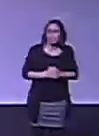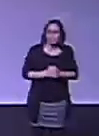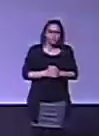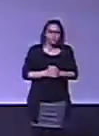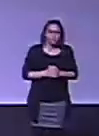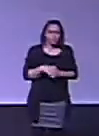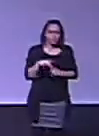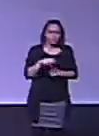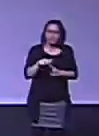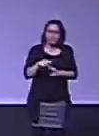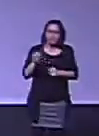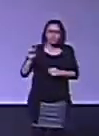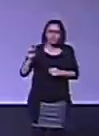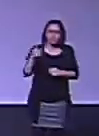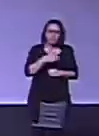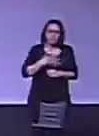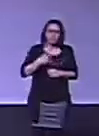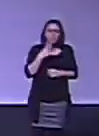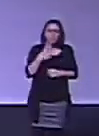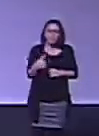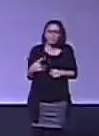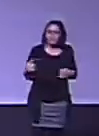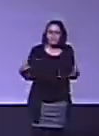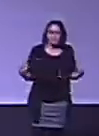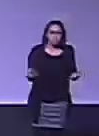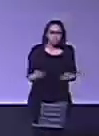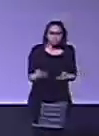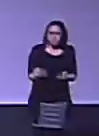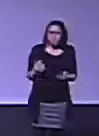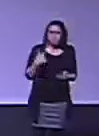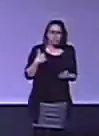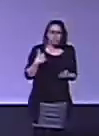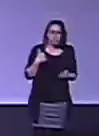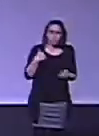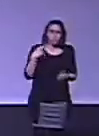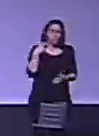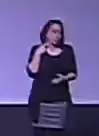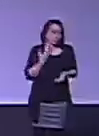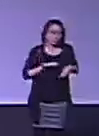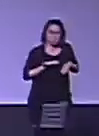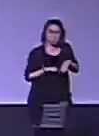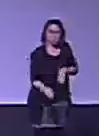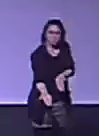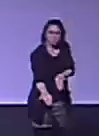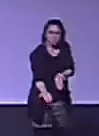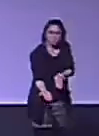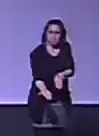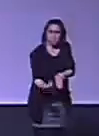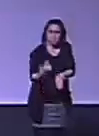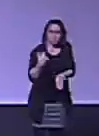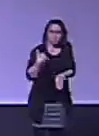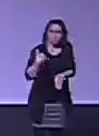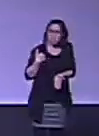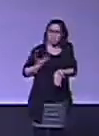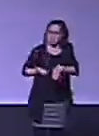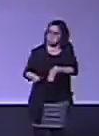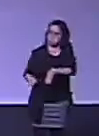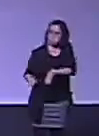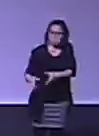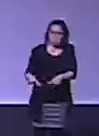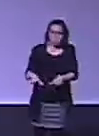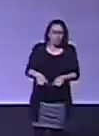Lo primero, quisiera decir que estoy aquí invitado por la Diputación Foral de Guipúzcoa y he aceptado la invitación, porque